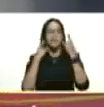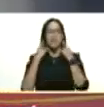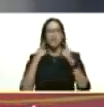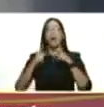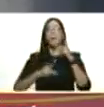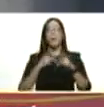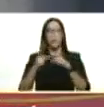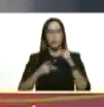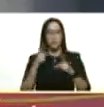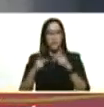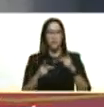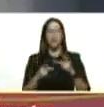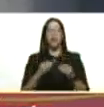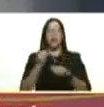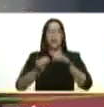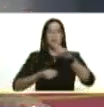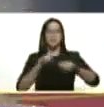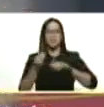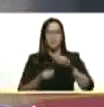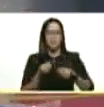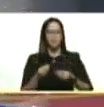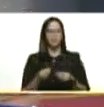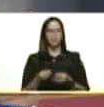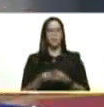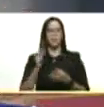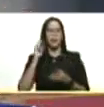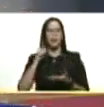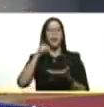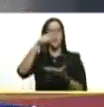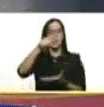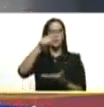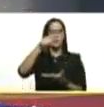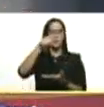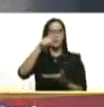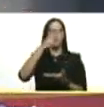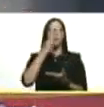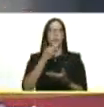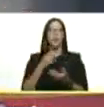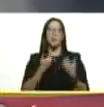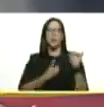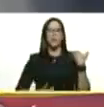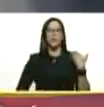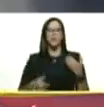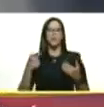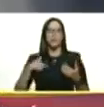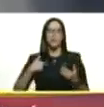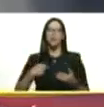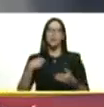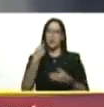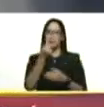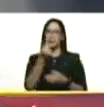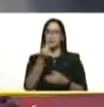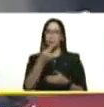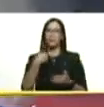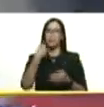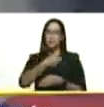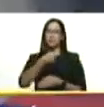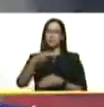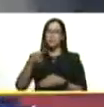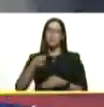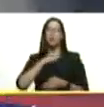productiva, produciendo para las bolsas CLAP, bueno, presidente, van a tener financiamiento por ese fondo. Ya nosotros